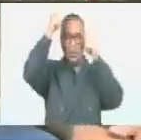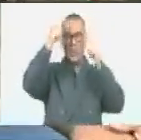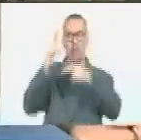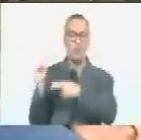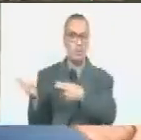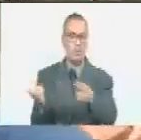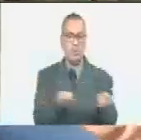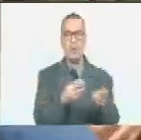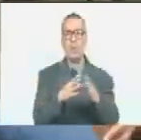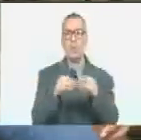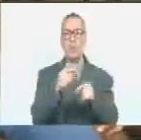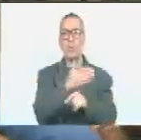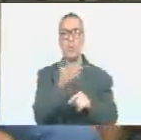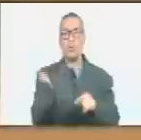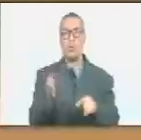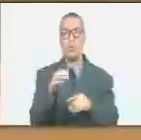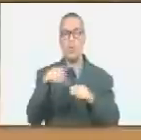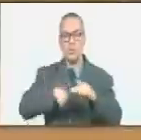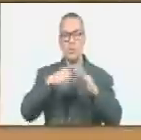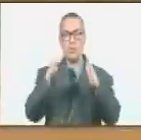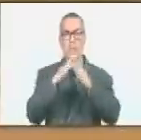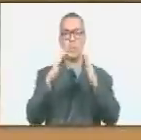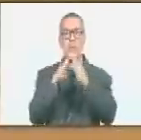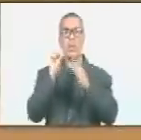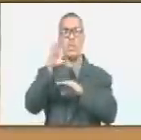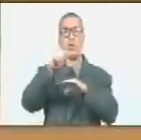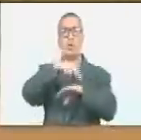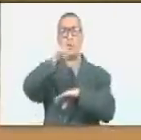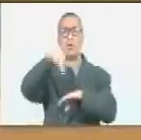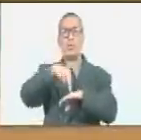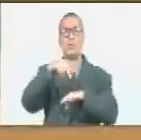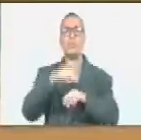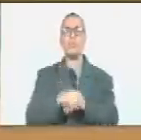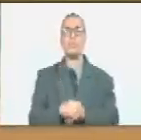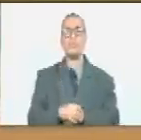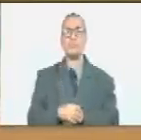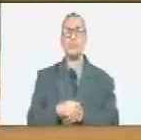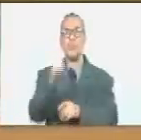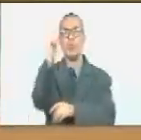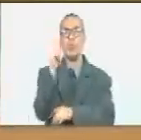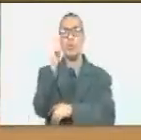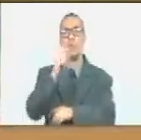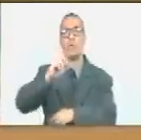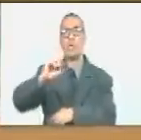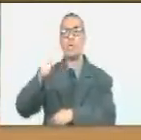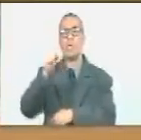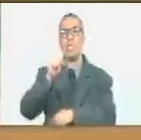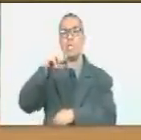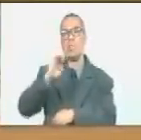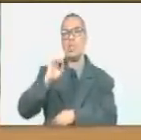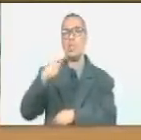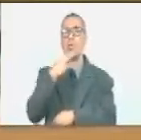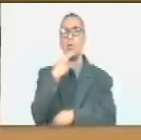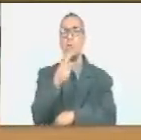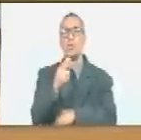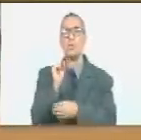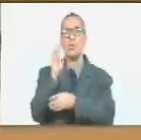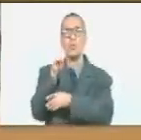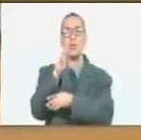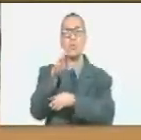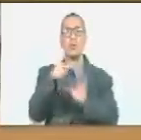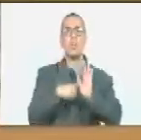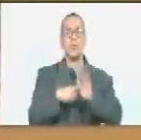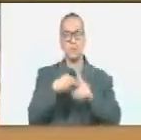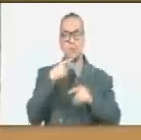Bienvenidas y bienvenidos a esta su casa, la Asamblea Nacional. El diputado Roger Sargent solicita la tribuna de oradores